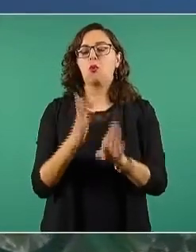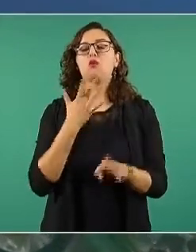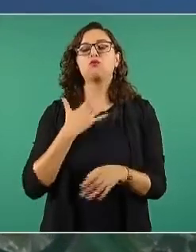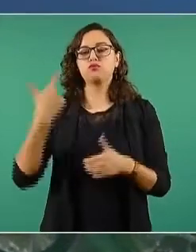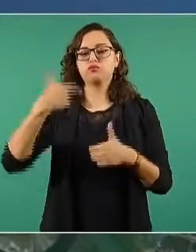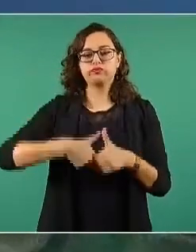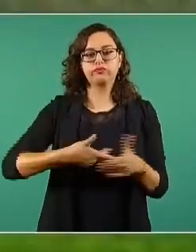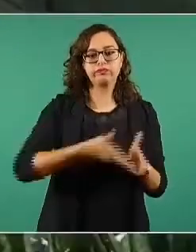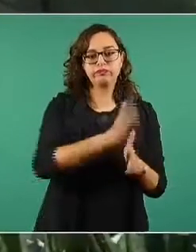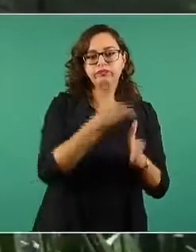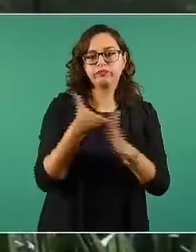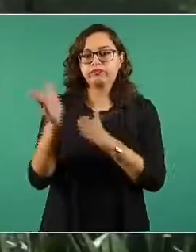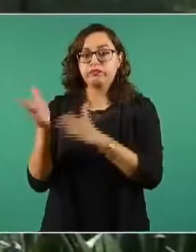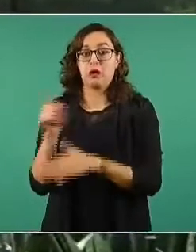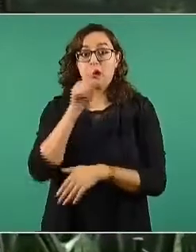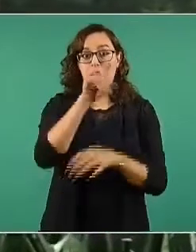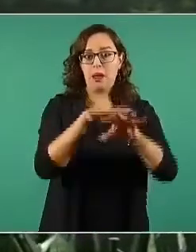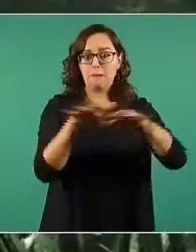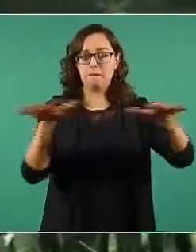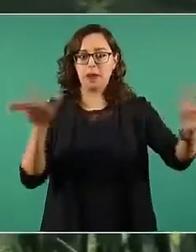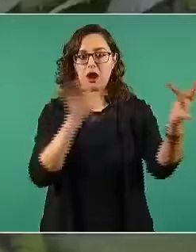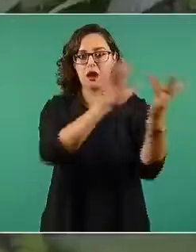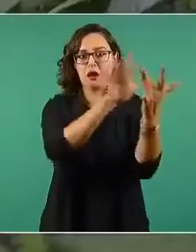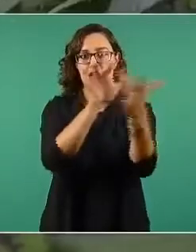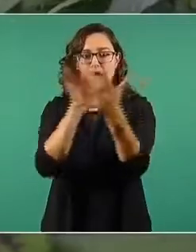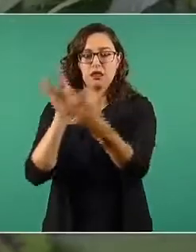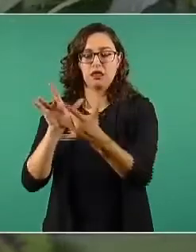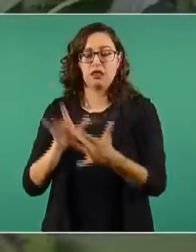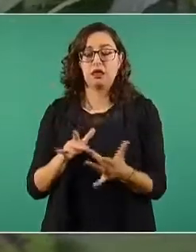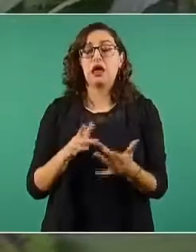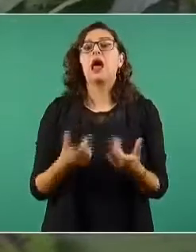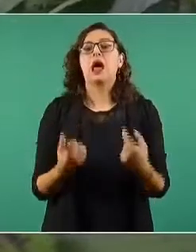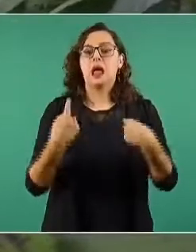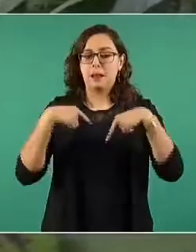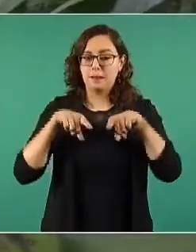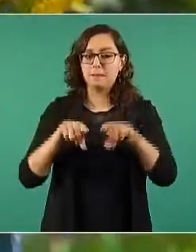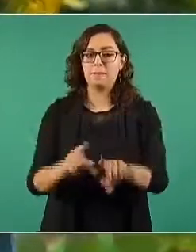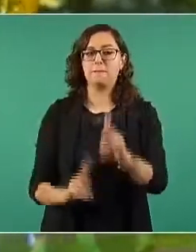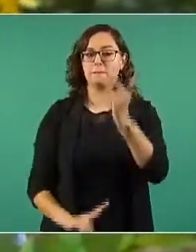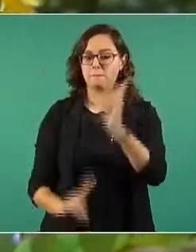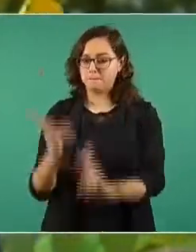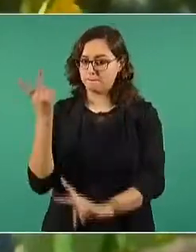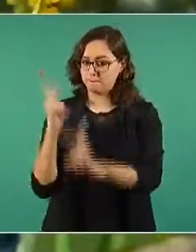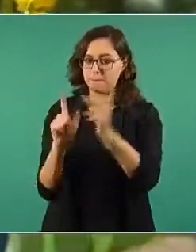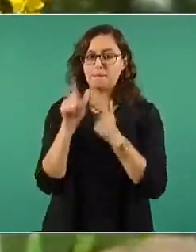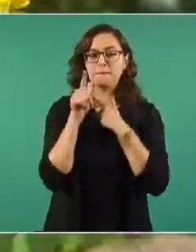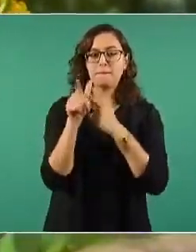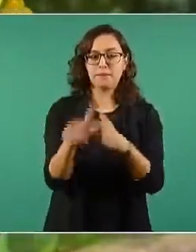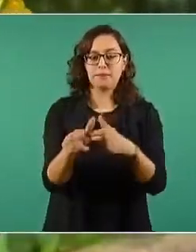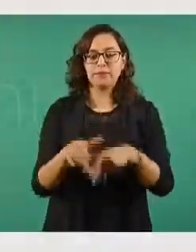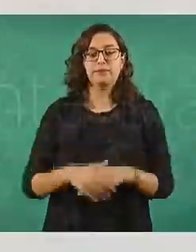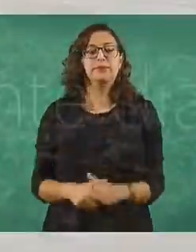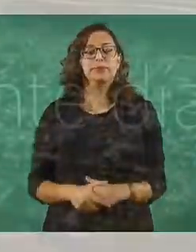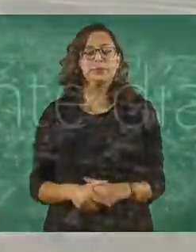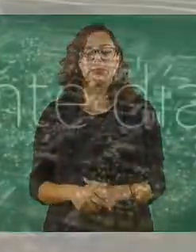de despacho en el mar. De igual forma, continúa el cultivo de plantas de ornato en el vivero.